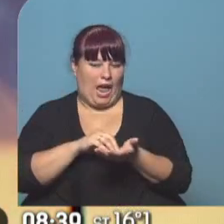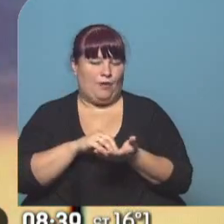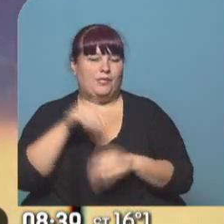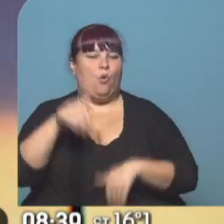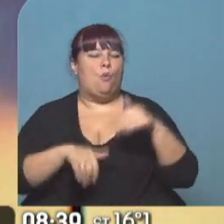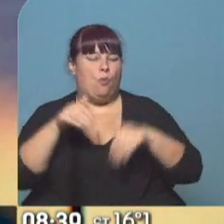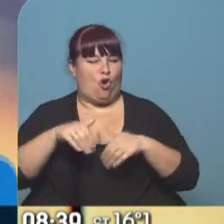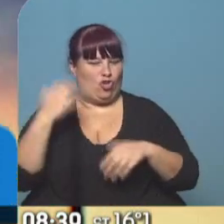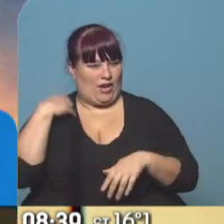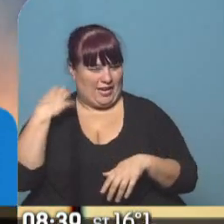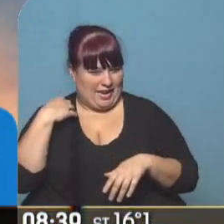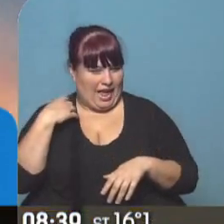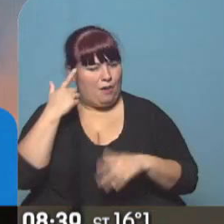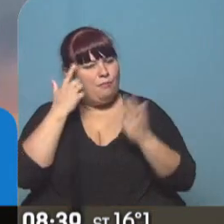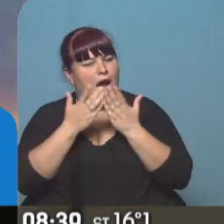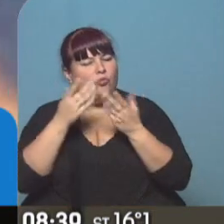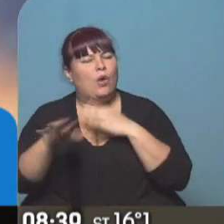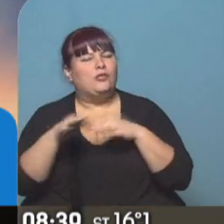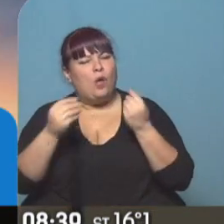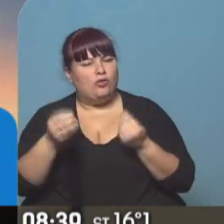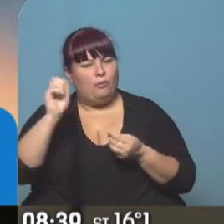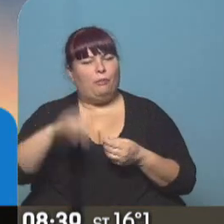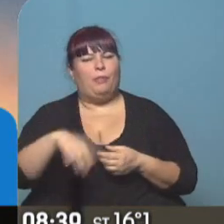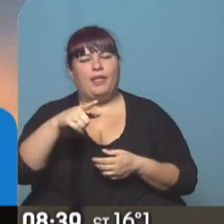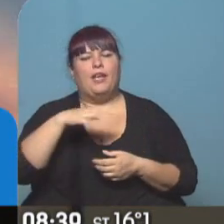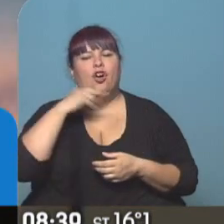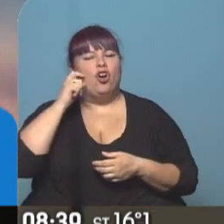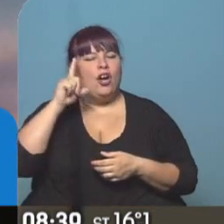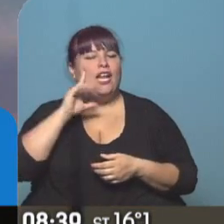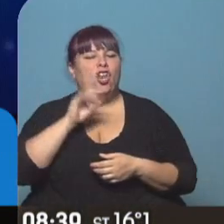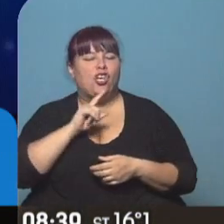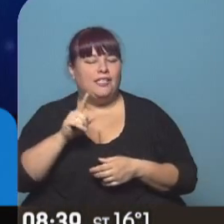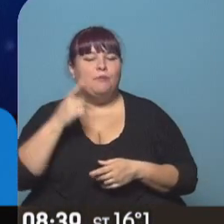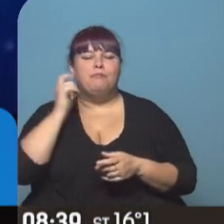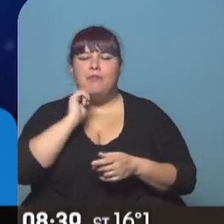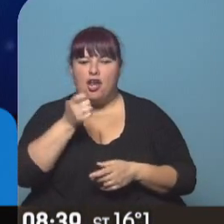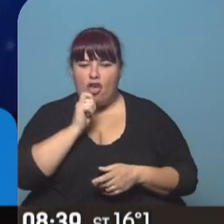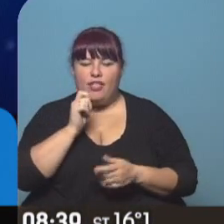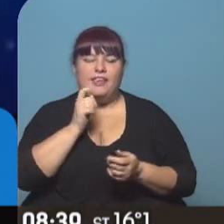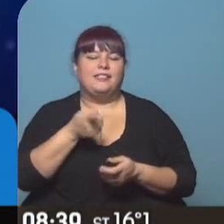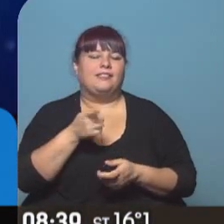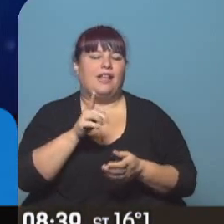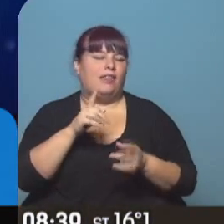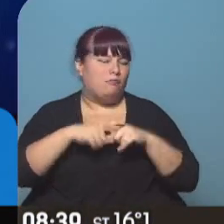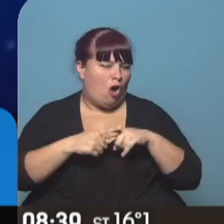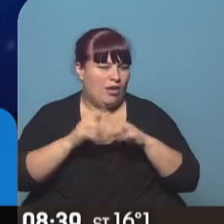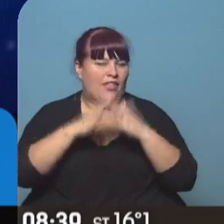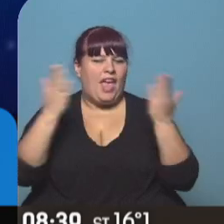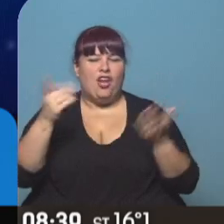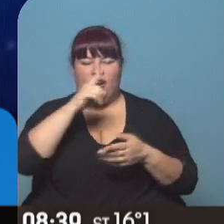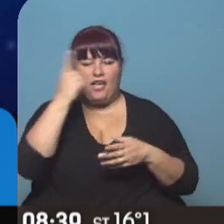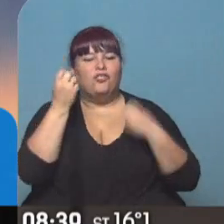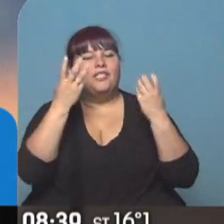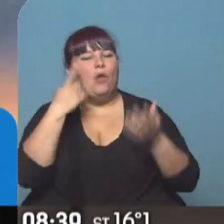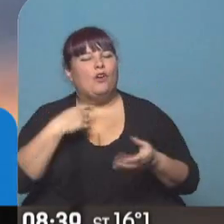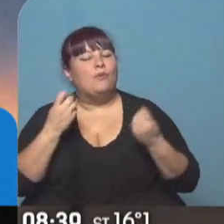elecciones generales para analizar esta situación está junto a nosotros jorge liotti periodista editor de política del diario de la nación